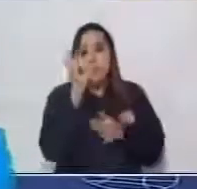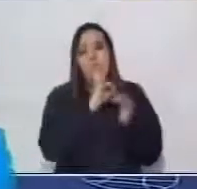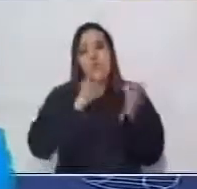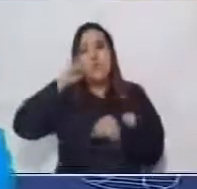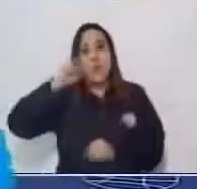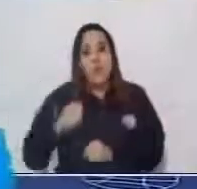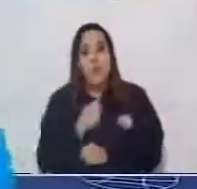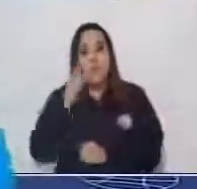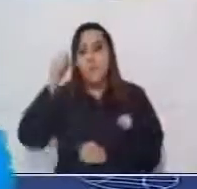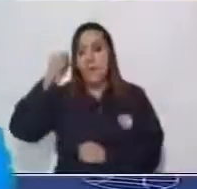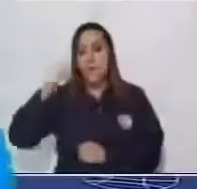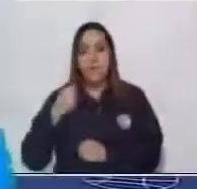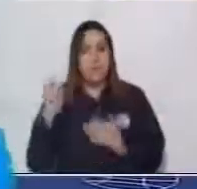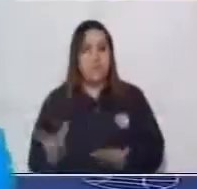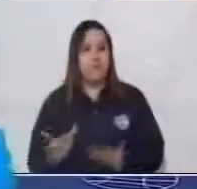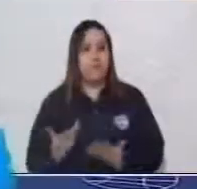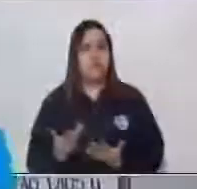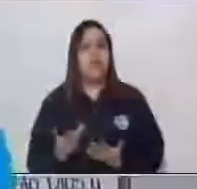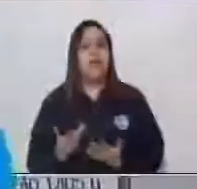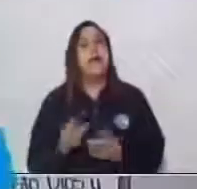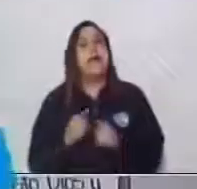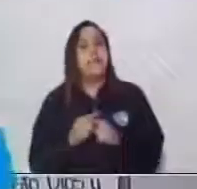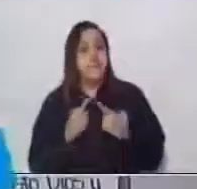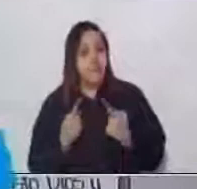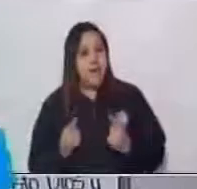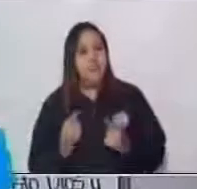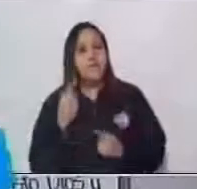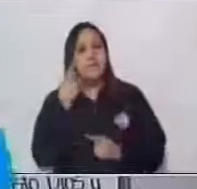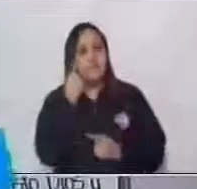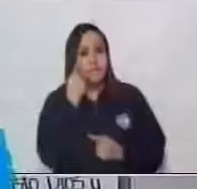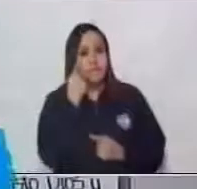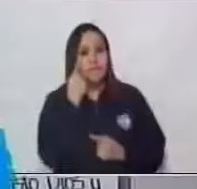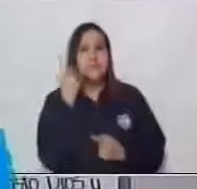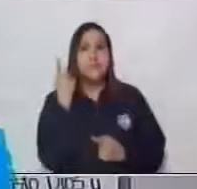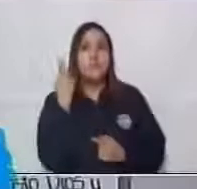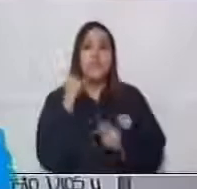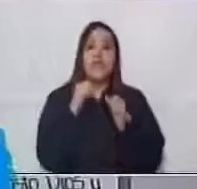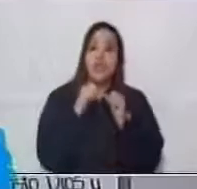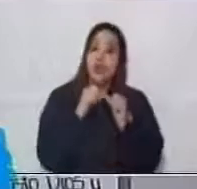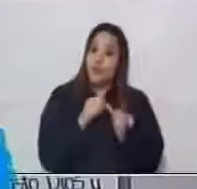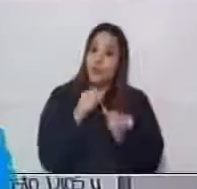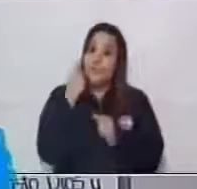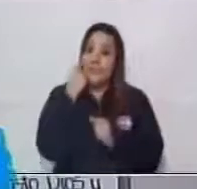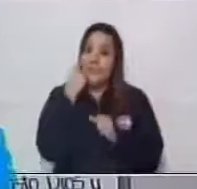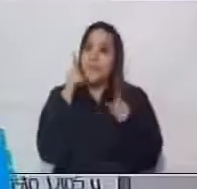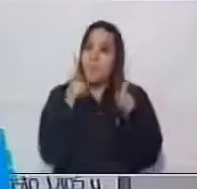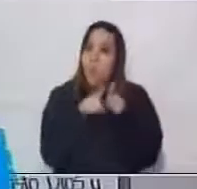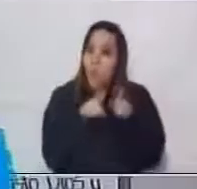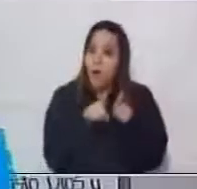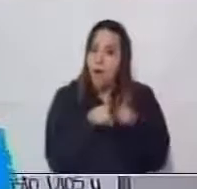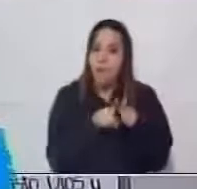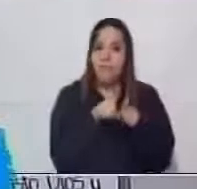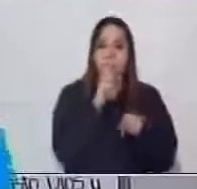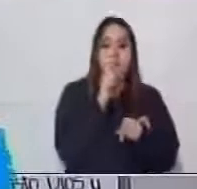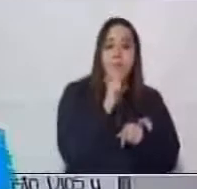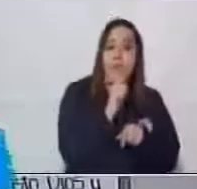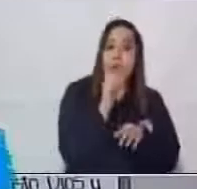César? Pero ¿qué sucede si colocamos, siguiendo entonces las normas de